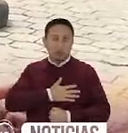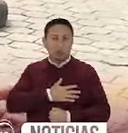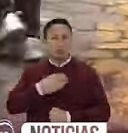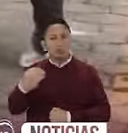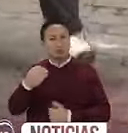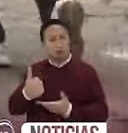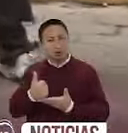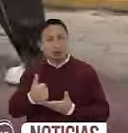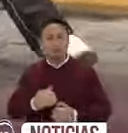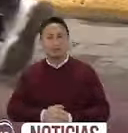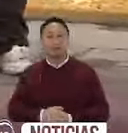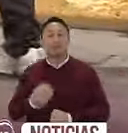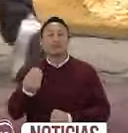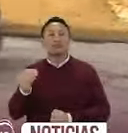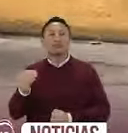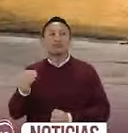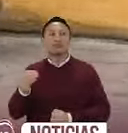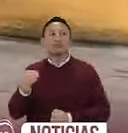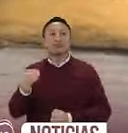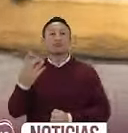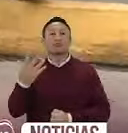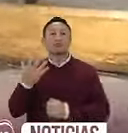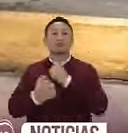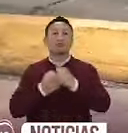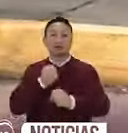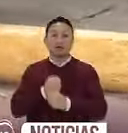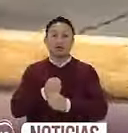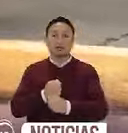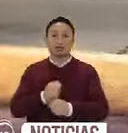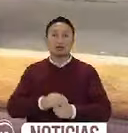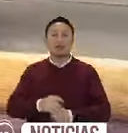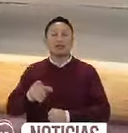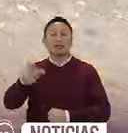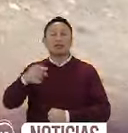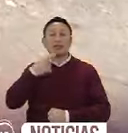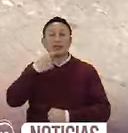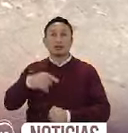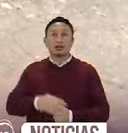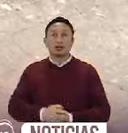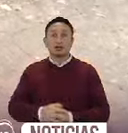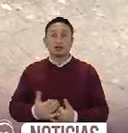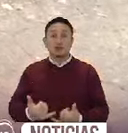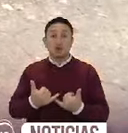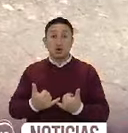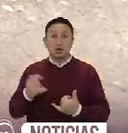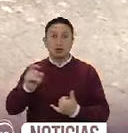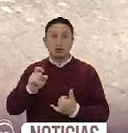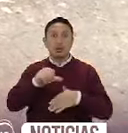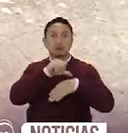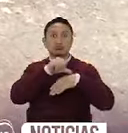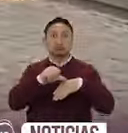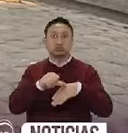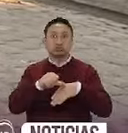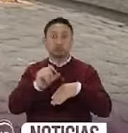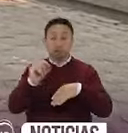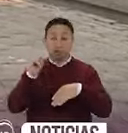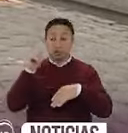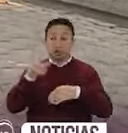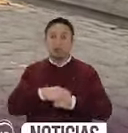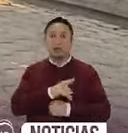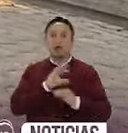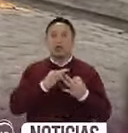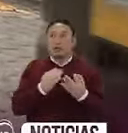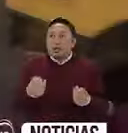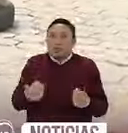nos ayude. El joven de aproximadamente 15 años, según nos cuentan, depende de una operación costosa, dinero que su familia